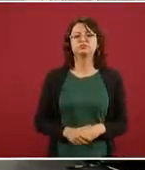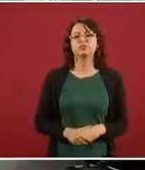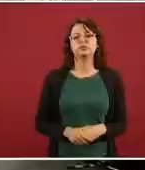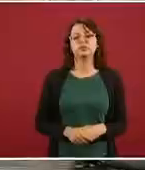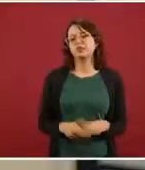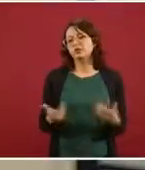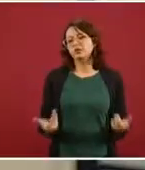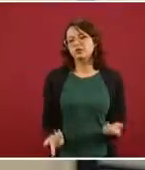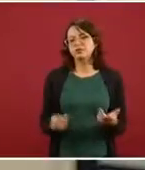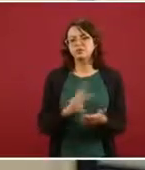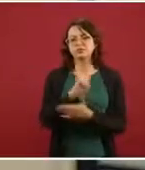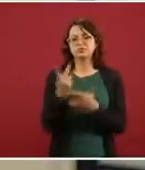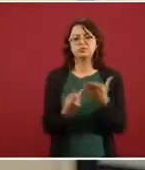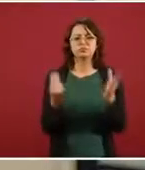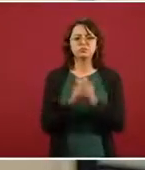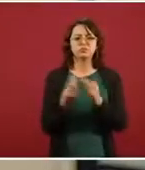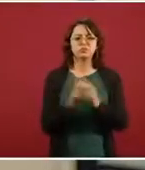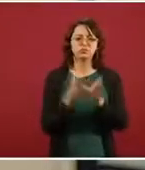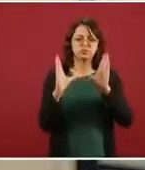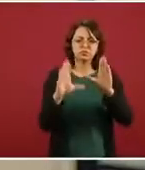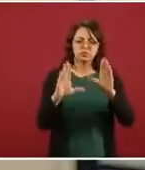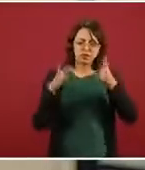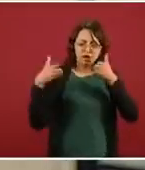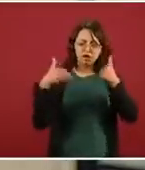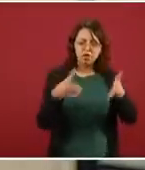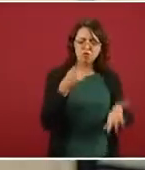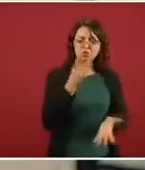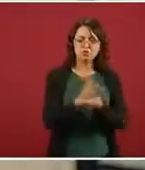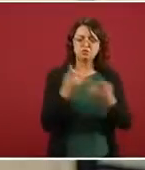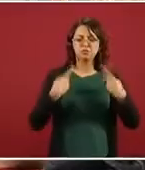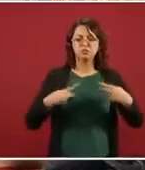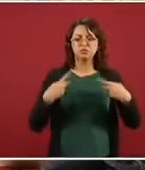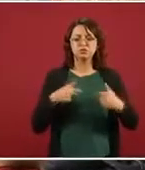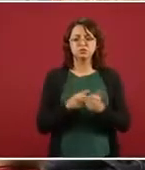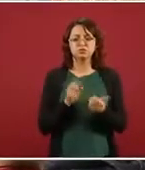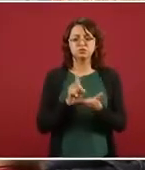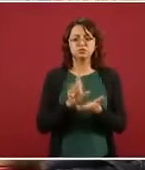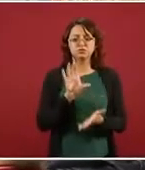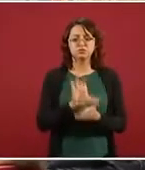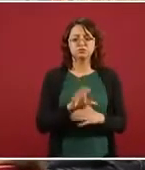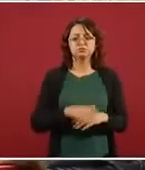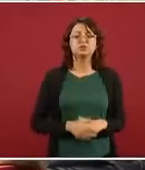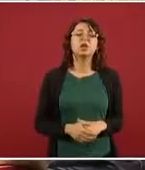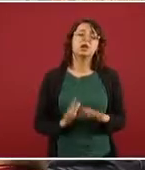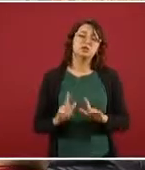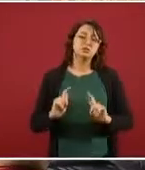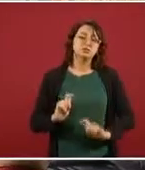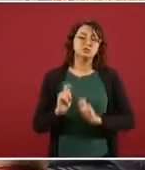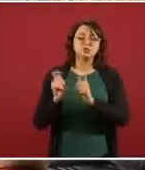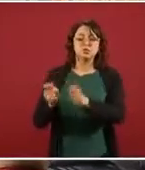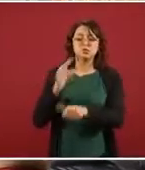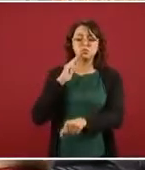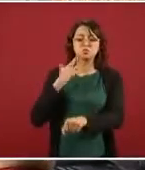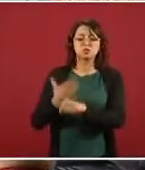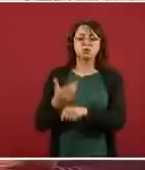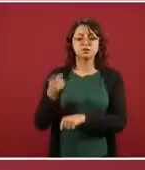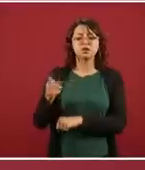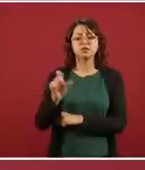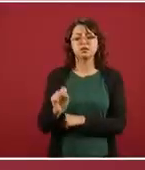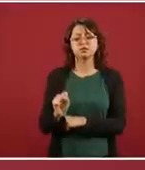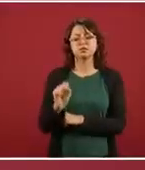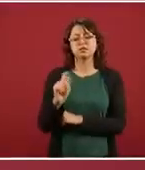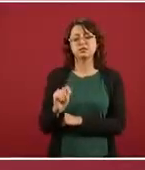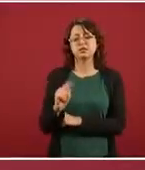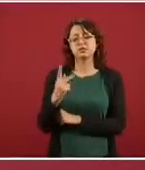capacitación para específicos para…? Bueno, eso lo atiende la Secretaría del Trabajo a través del Sistema Nacional